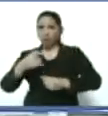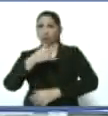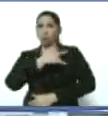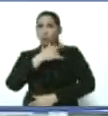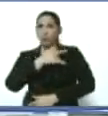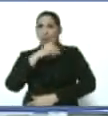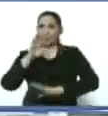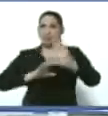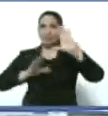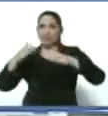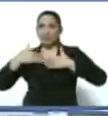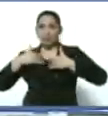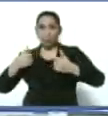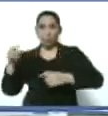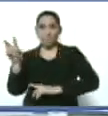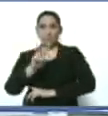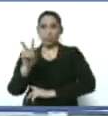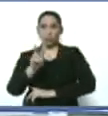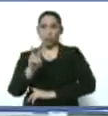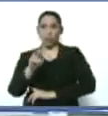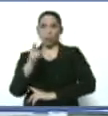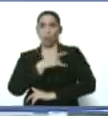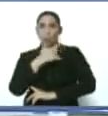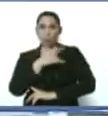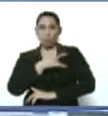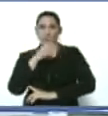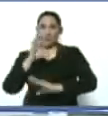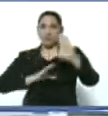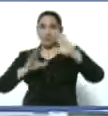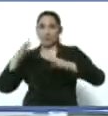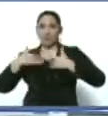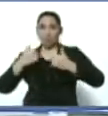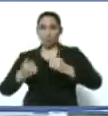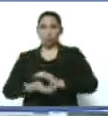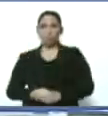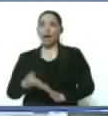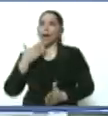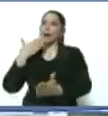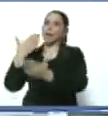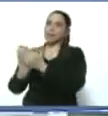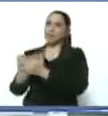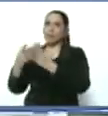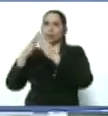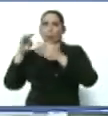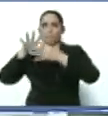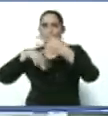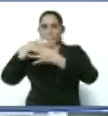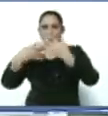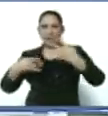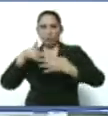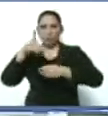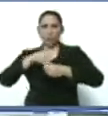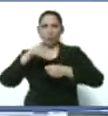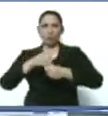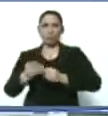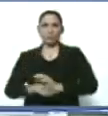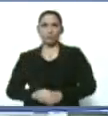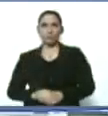Ciencias de la Salud de Venezuela, de la Universidad de Ciencias de la Salud. Le agradecemos a esos matemáticos por estos datos.